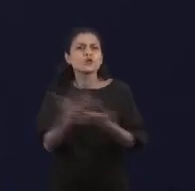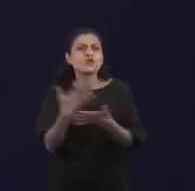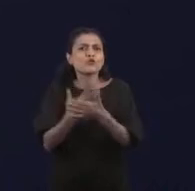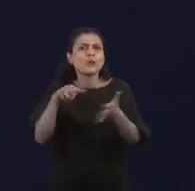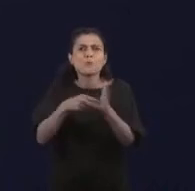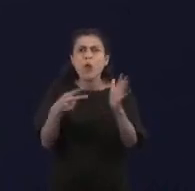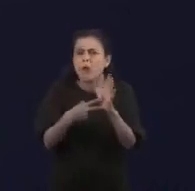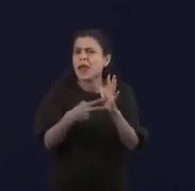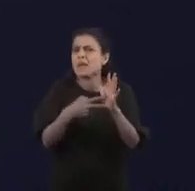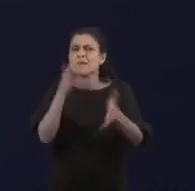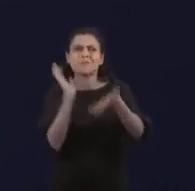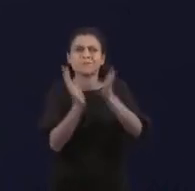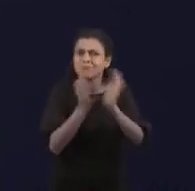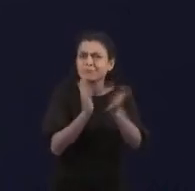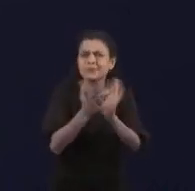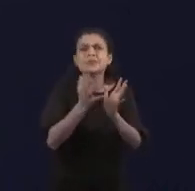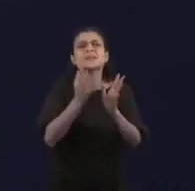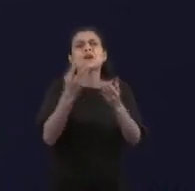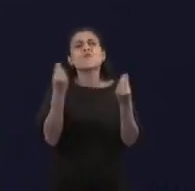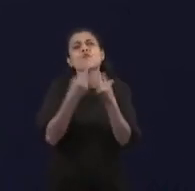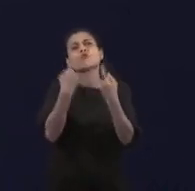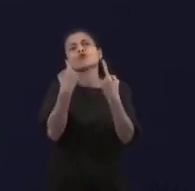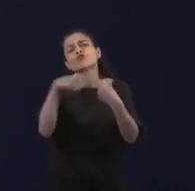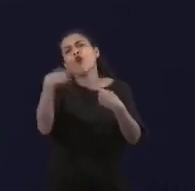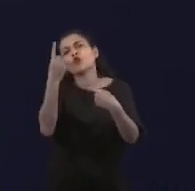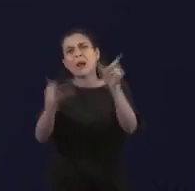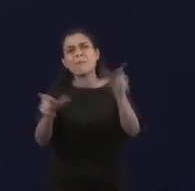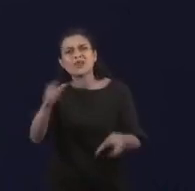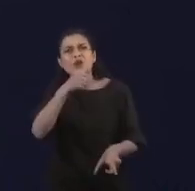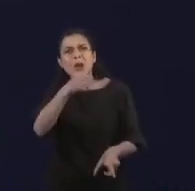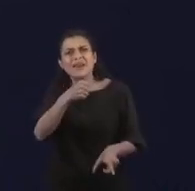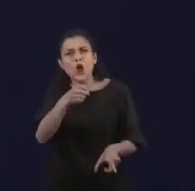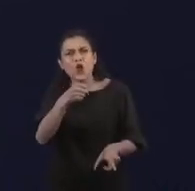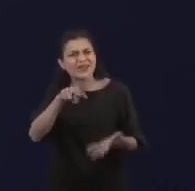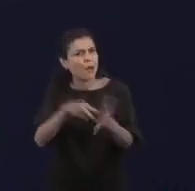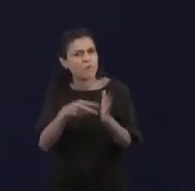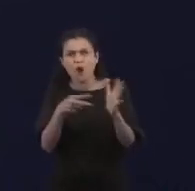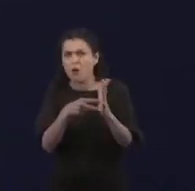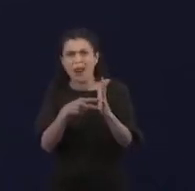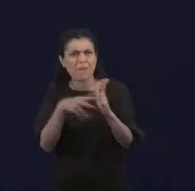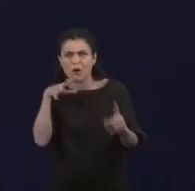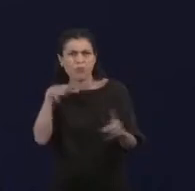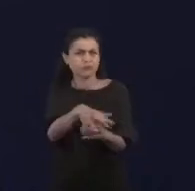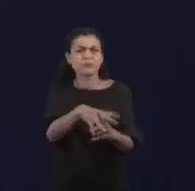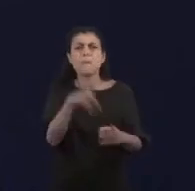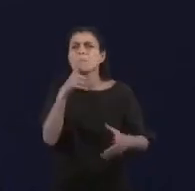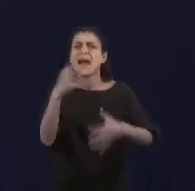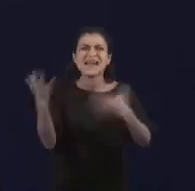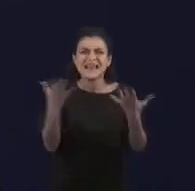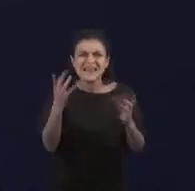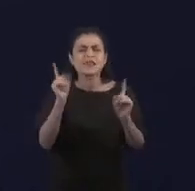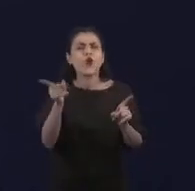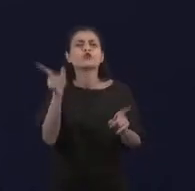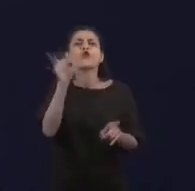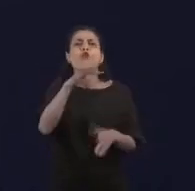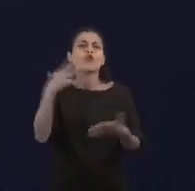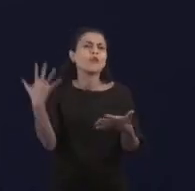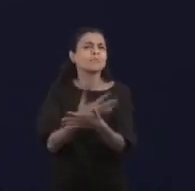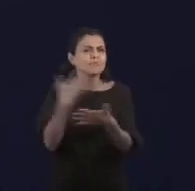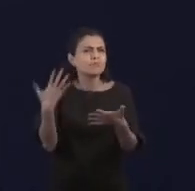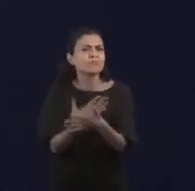momento Manu Jove y bueno, tantos otros que sufren este tipo de